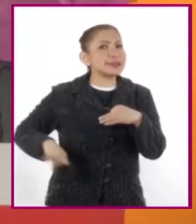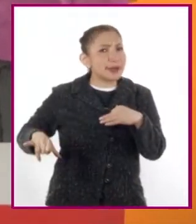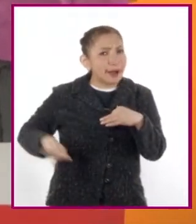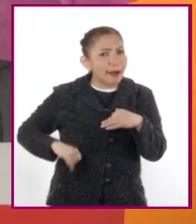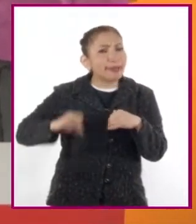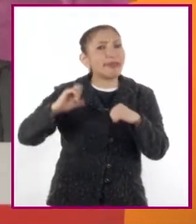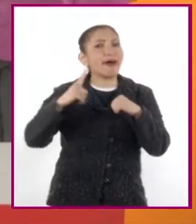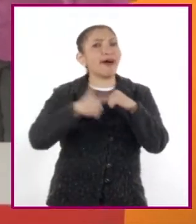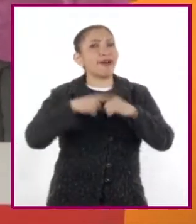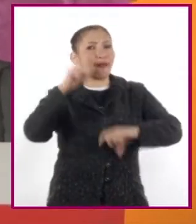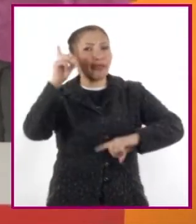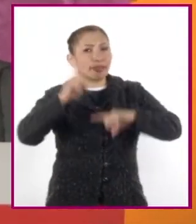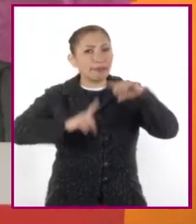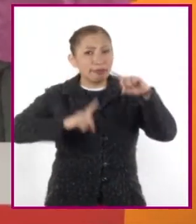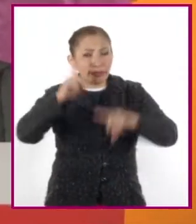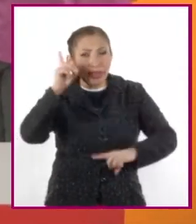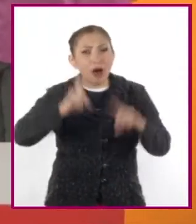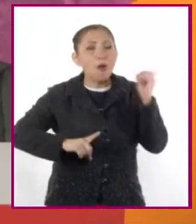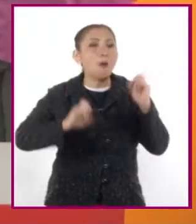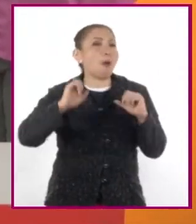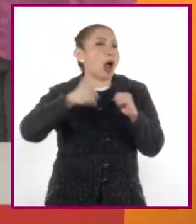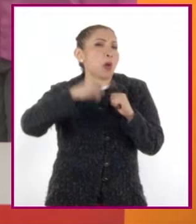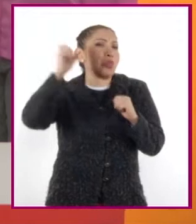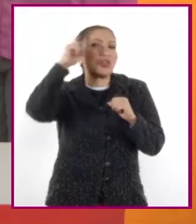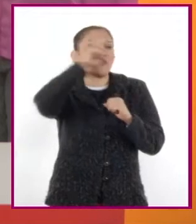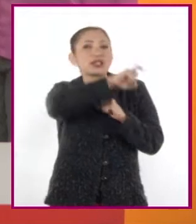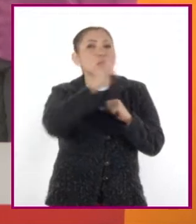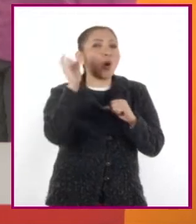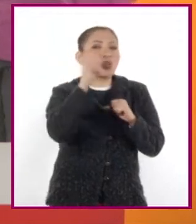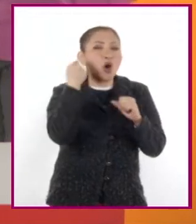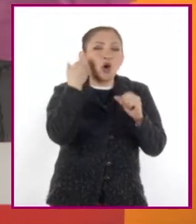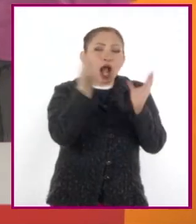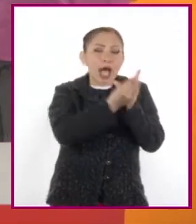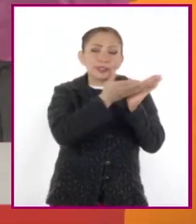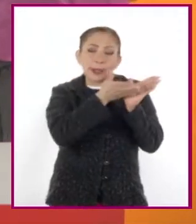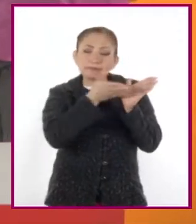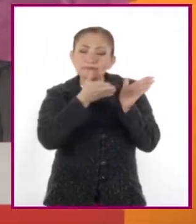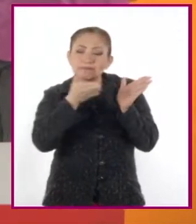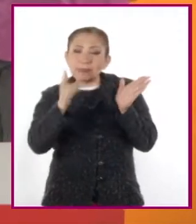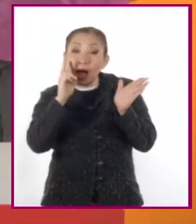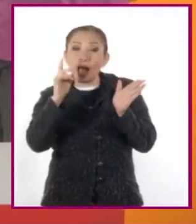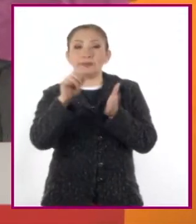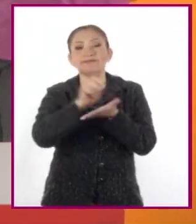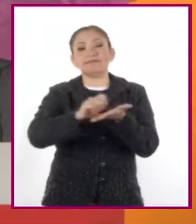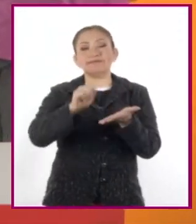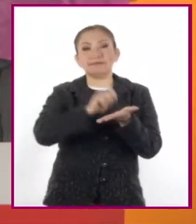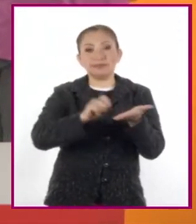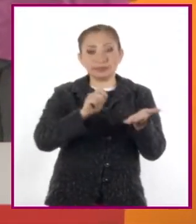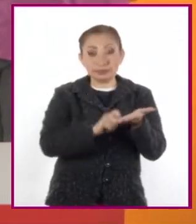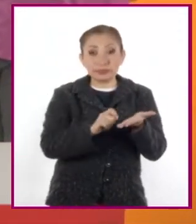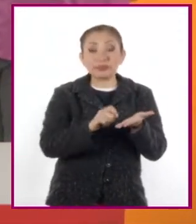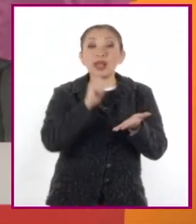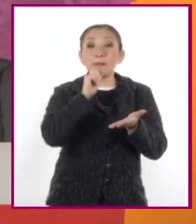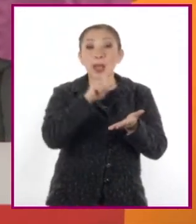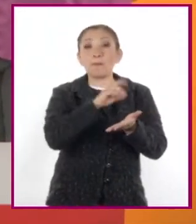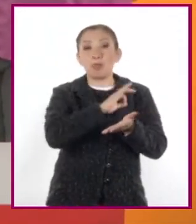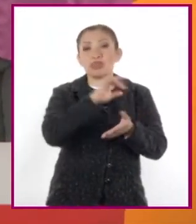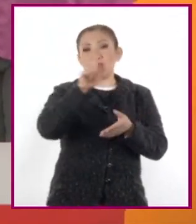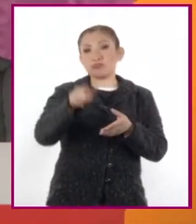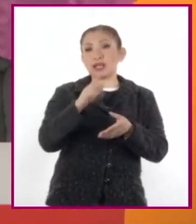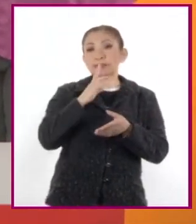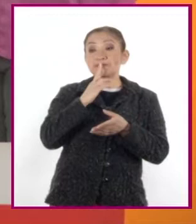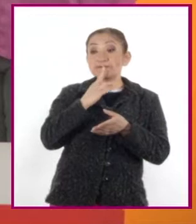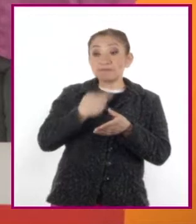dudas, inquietudes o dificultades que surjan durante el planteamiento de nuestra sesión, las cuales podrán